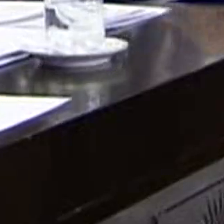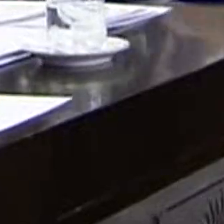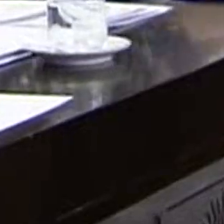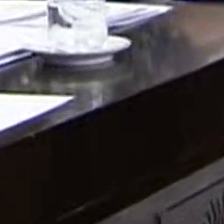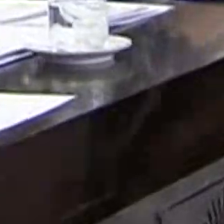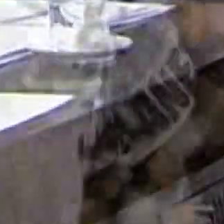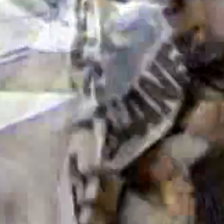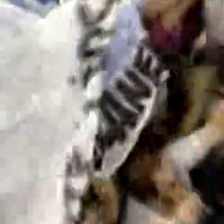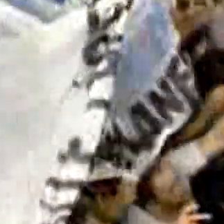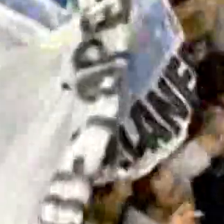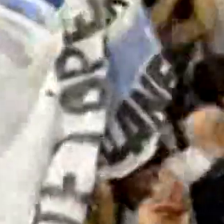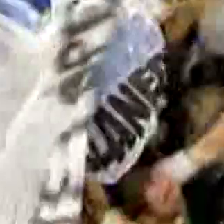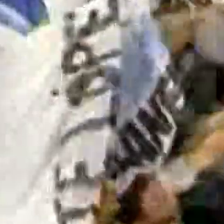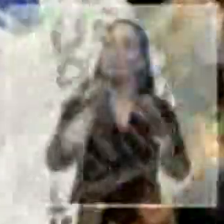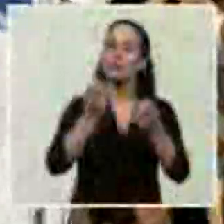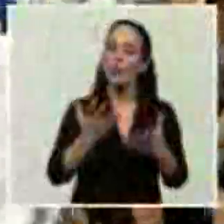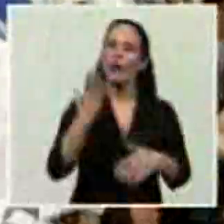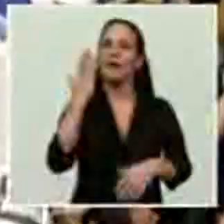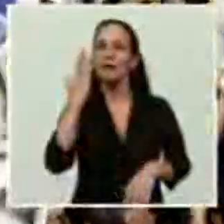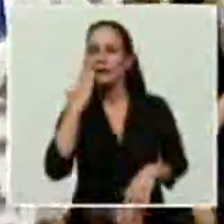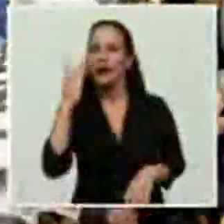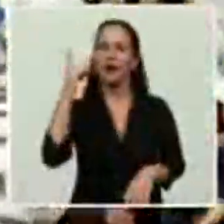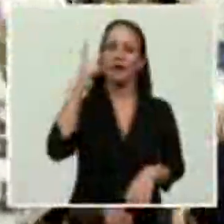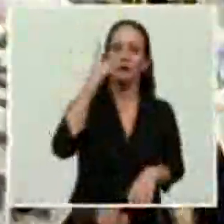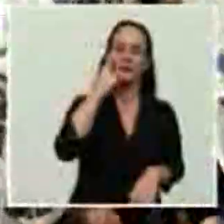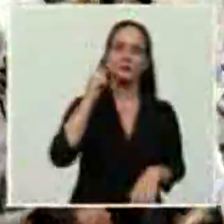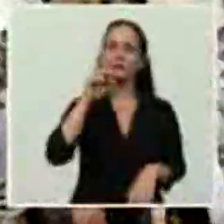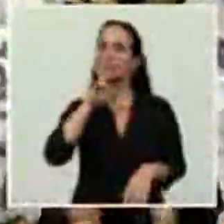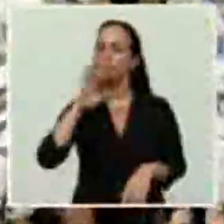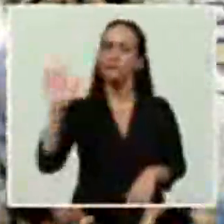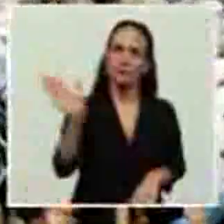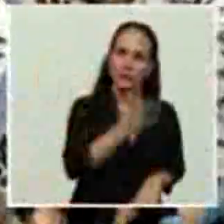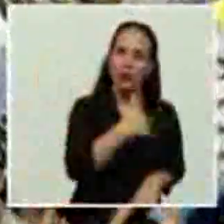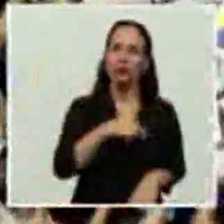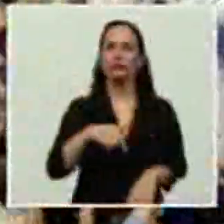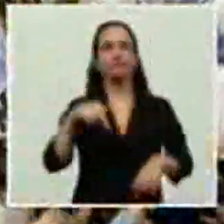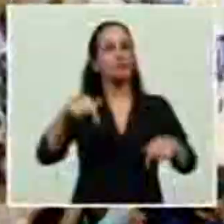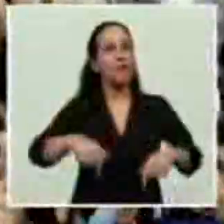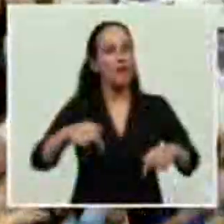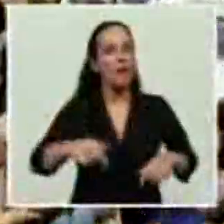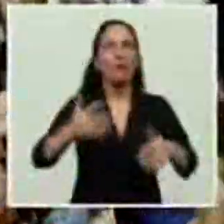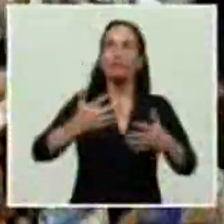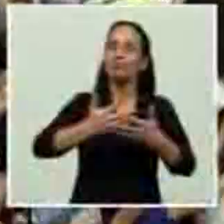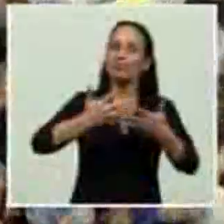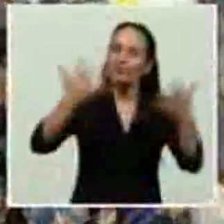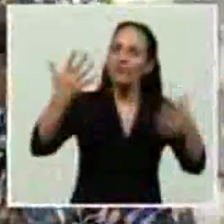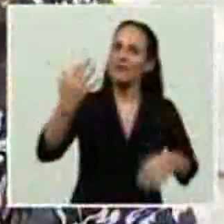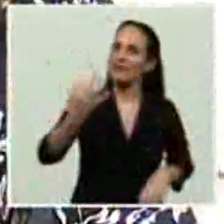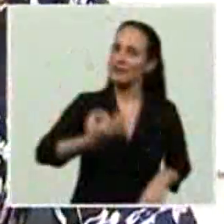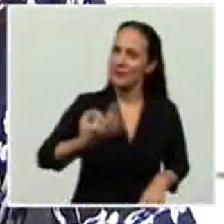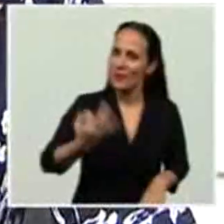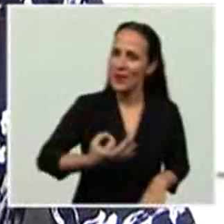Bueno muy buenas tardes a todos y a todas la verdad que hoy es un día muy especial muy muy